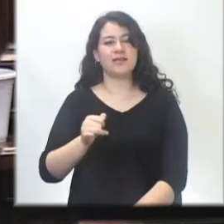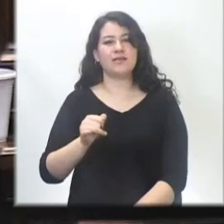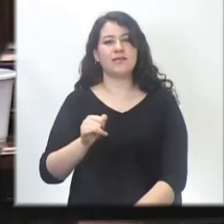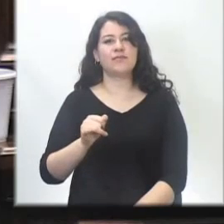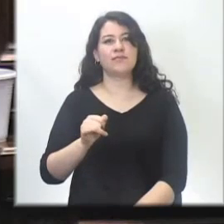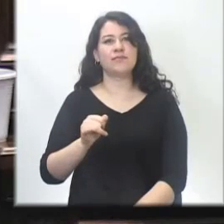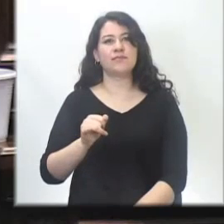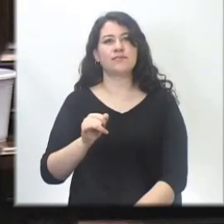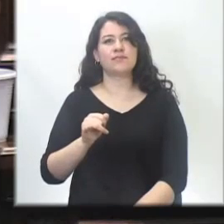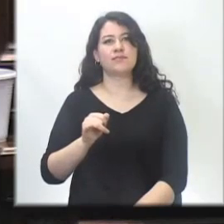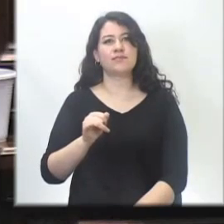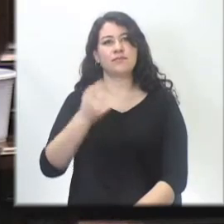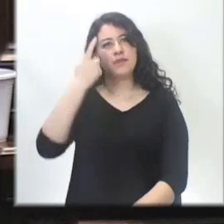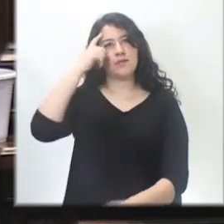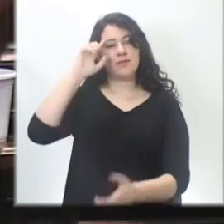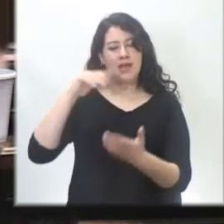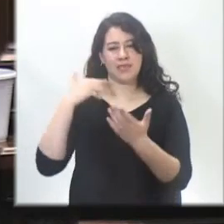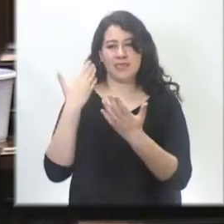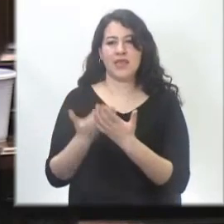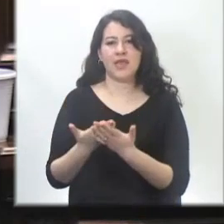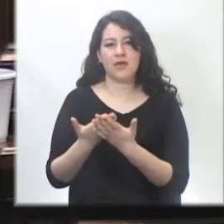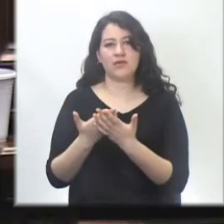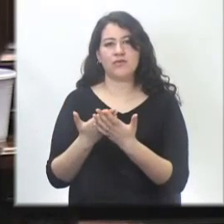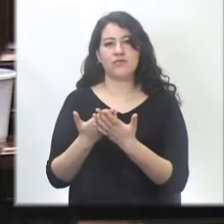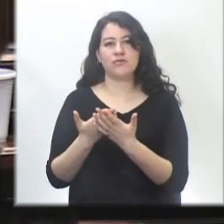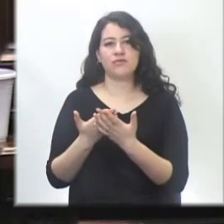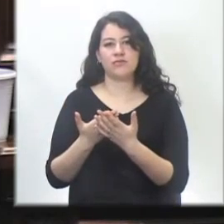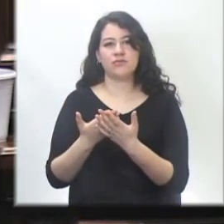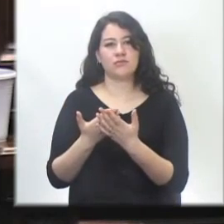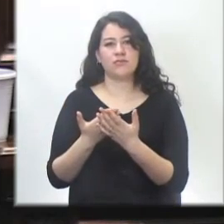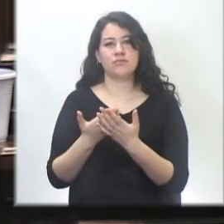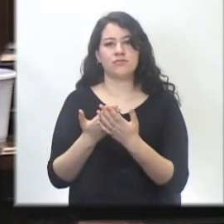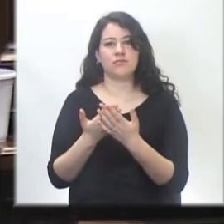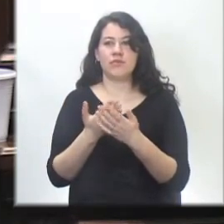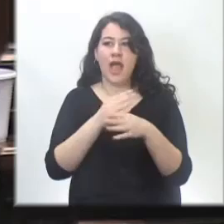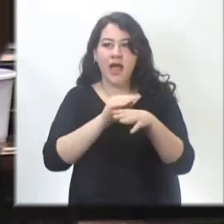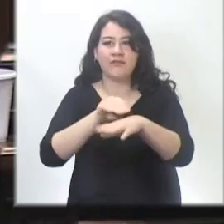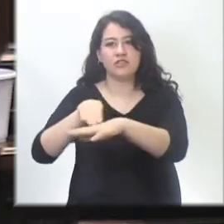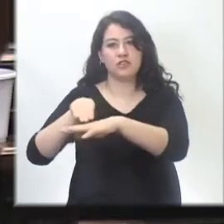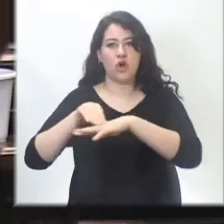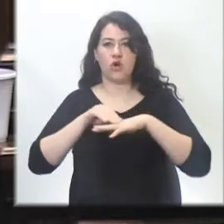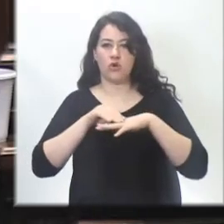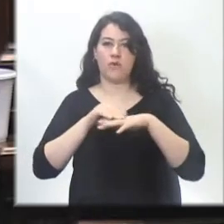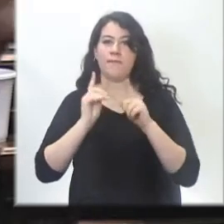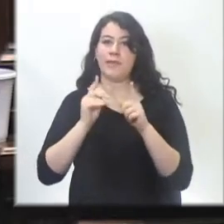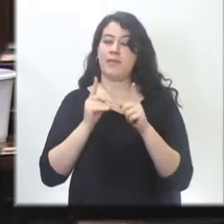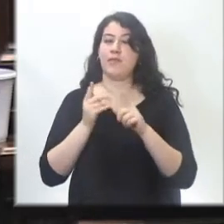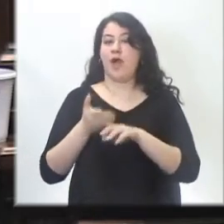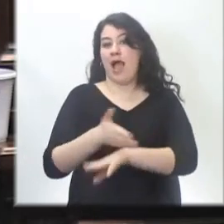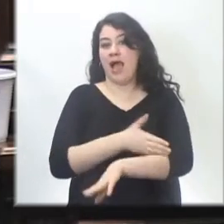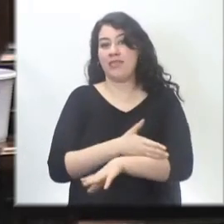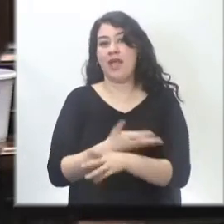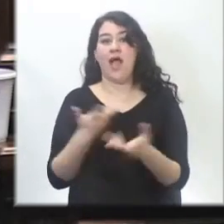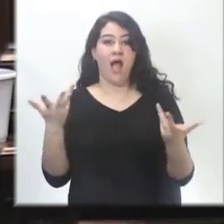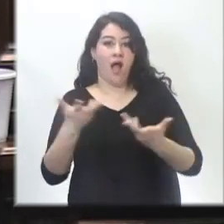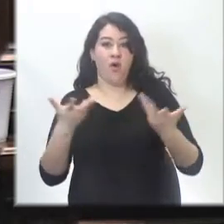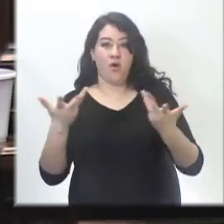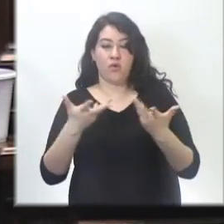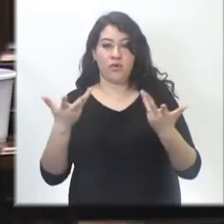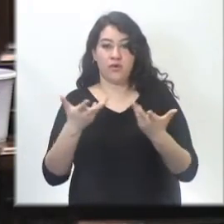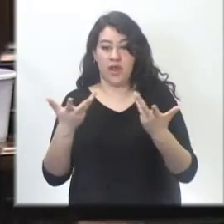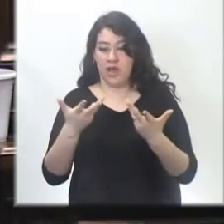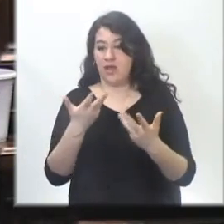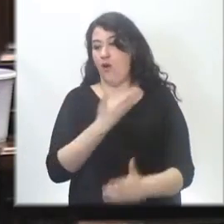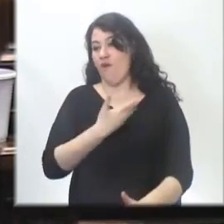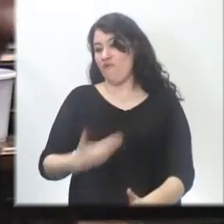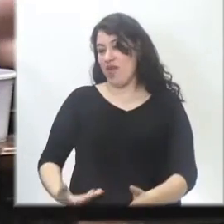planteo, se hicieron señalamientos, como se dice habitualmente para la tribuna, y ahora que están en el